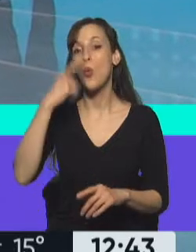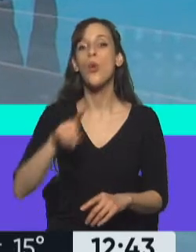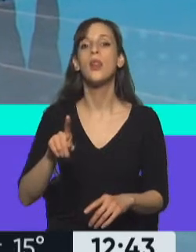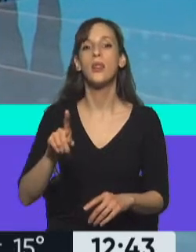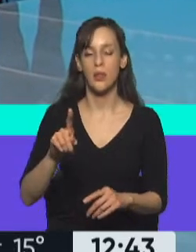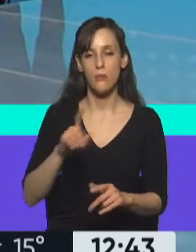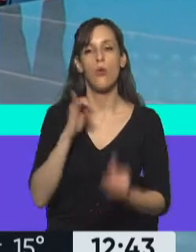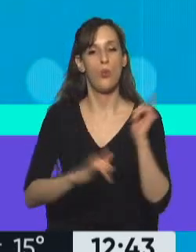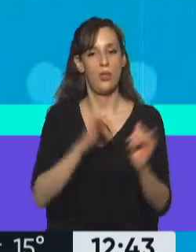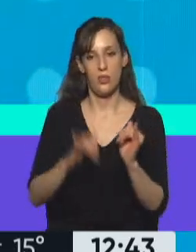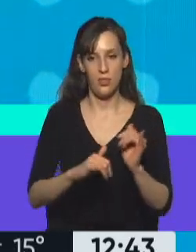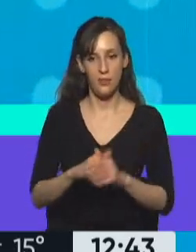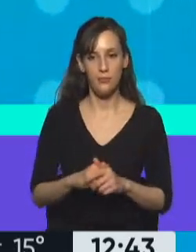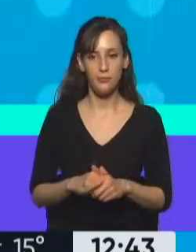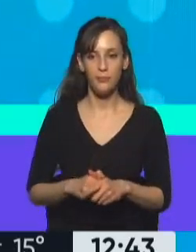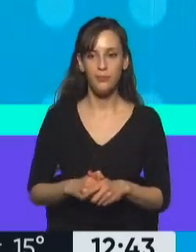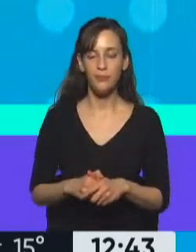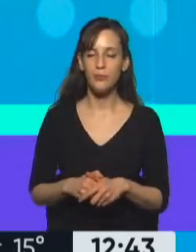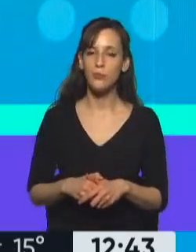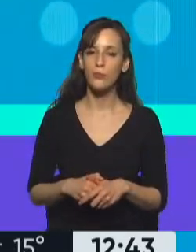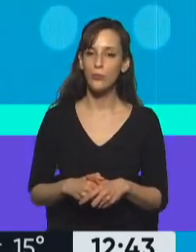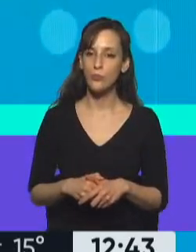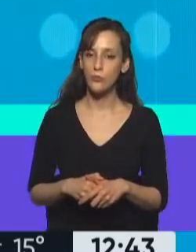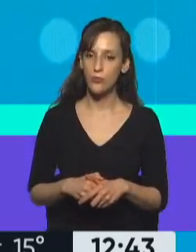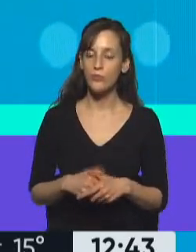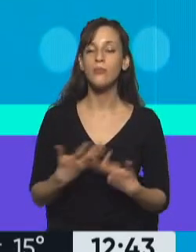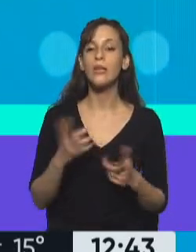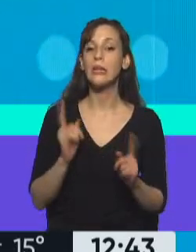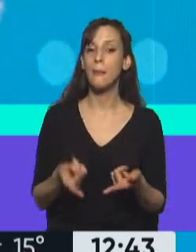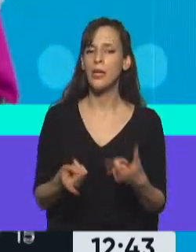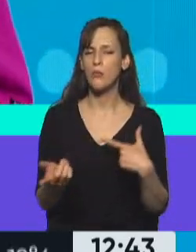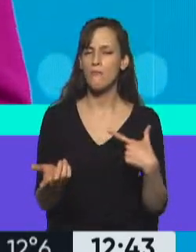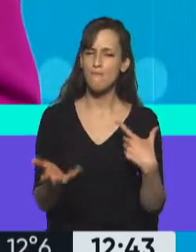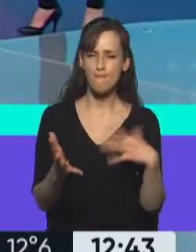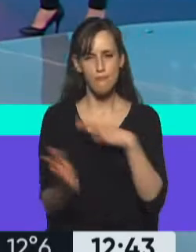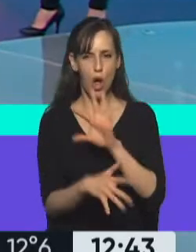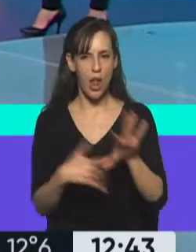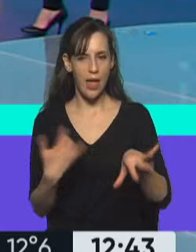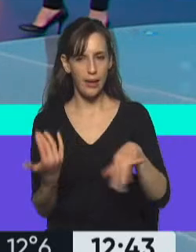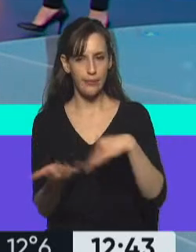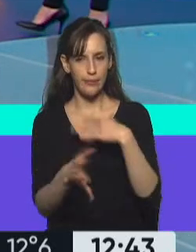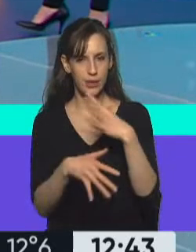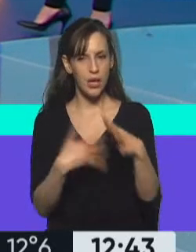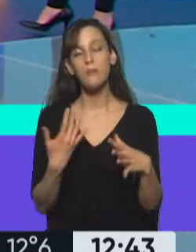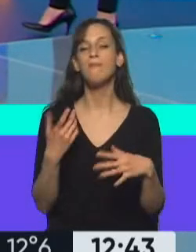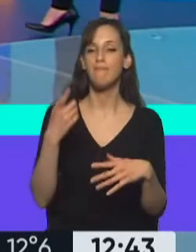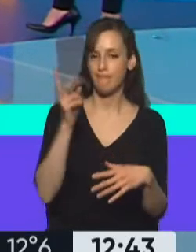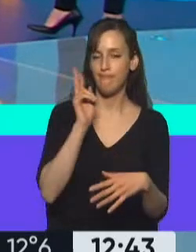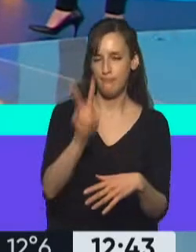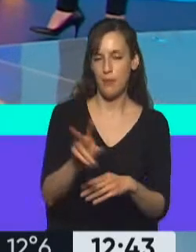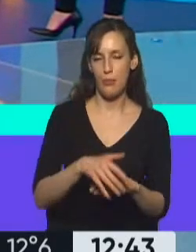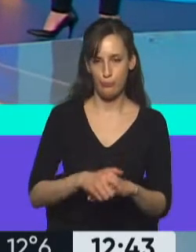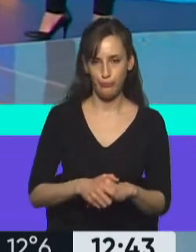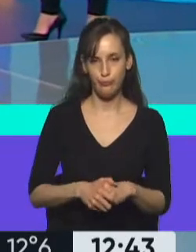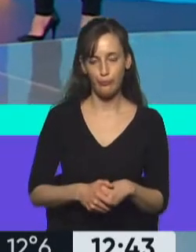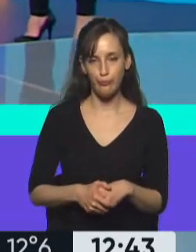todo fue espectacular, hubo algunas polémicas también que tuvieron que ver con otra cosa. Justamente acá estamos viendo a las